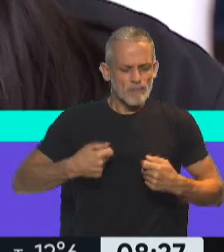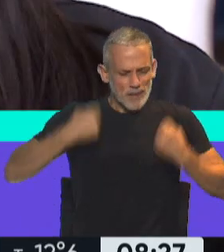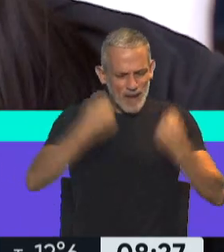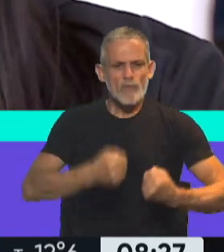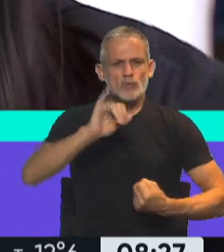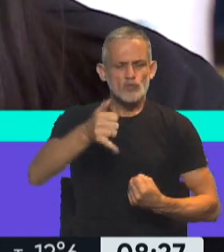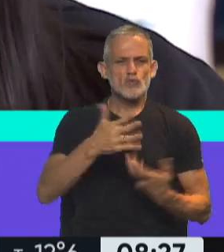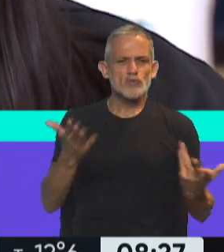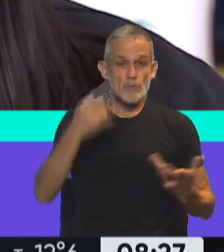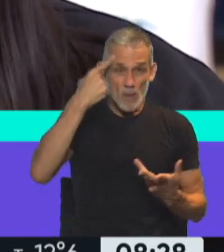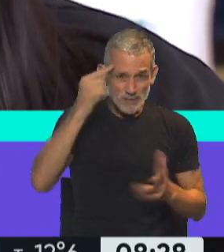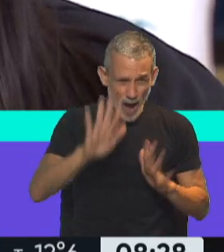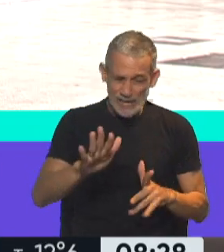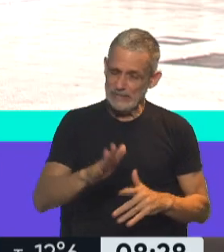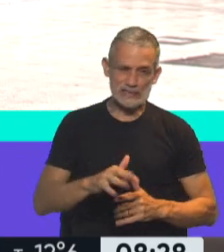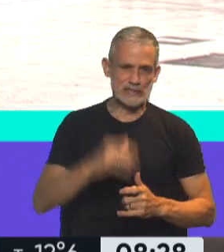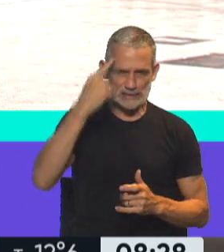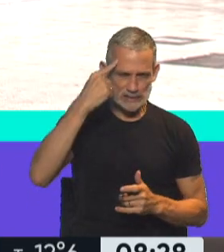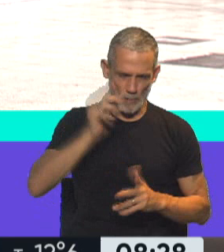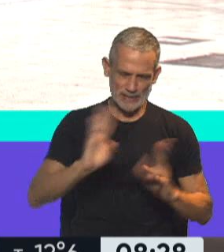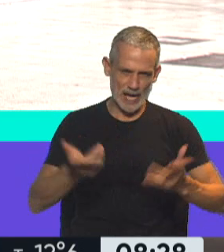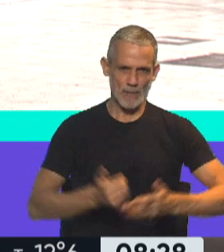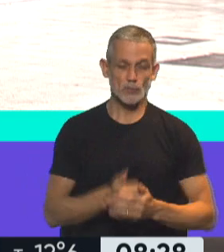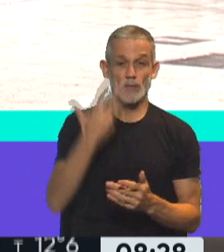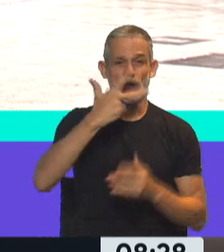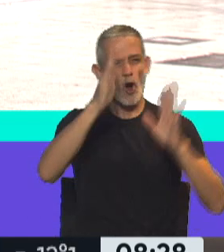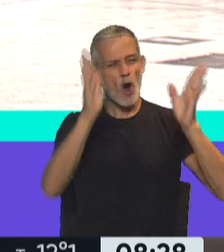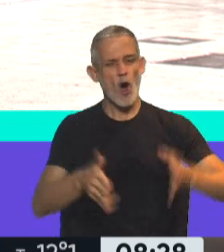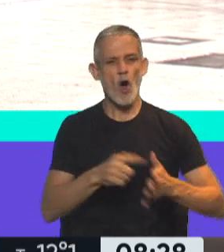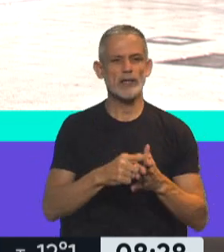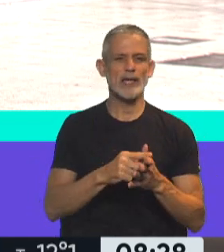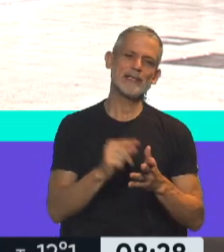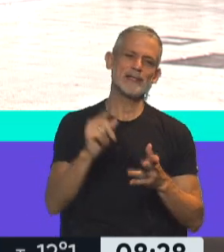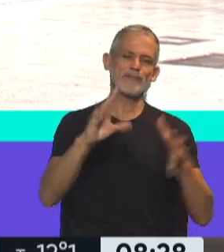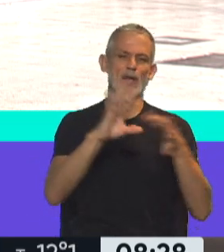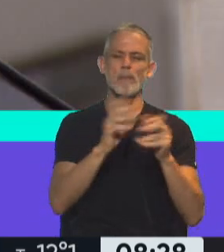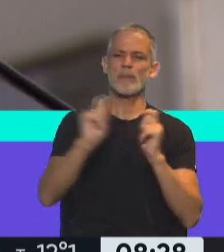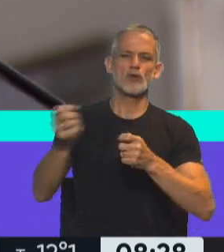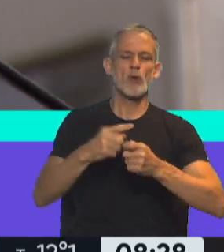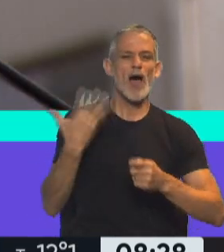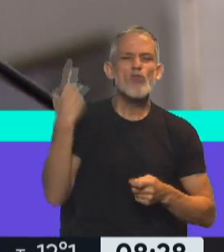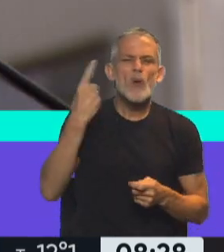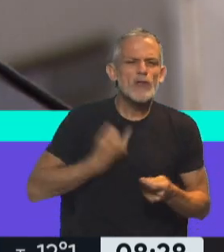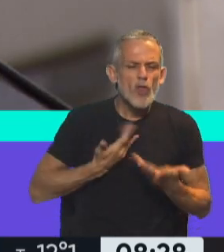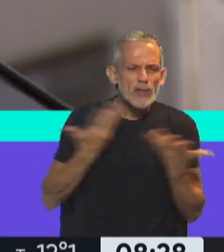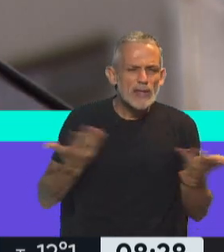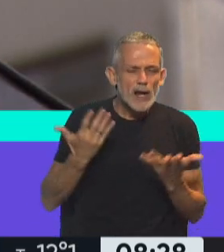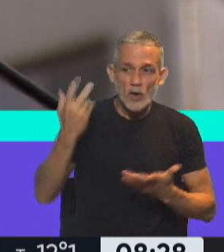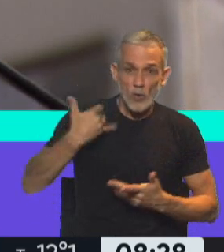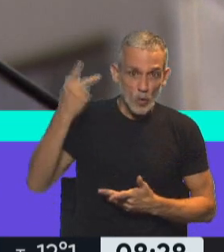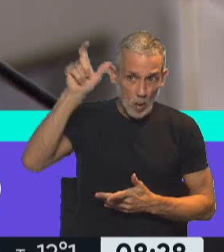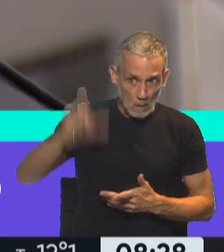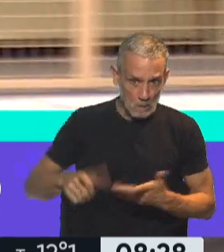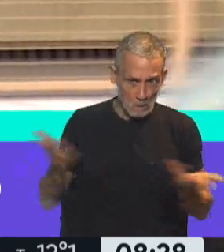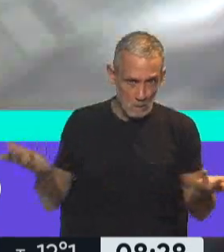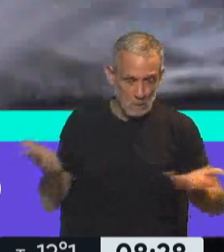pero no pensábamos esto, no pensábamos. Este hotel es una franquicia, y los dueños, ¿dónde están? Esos son